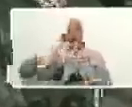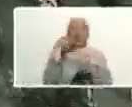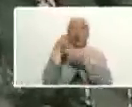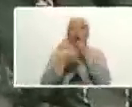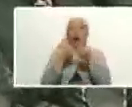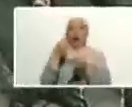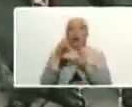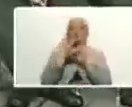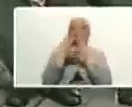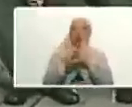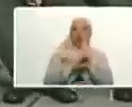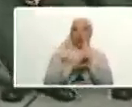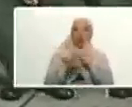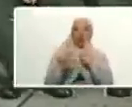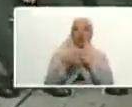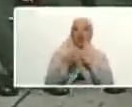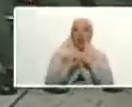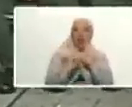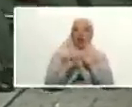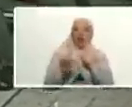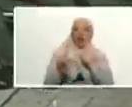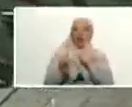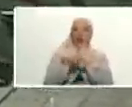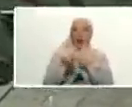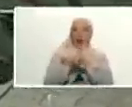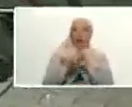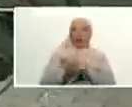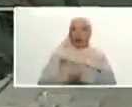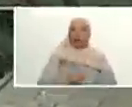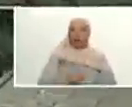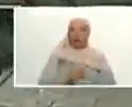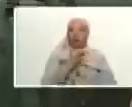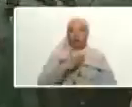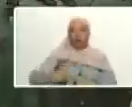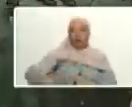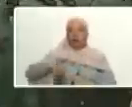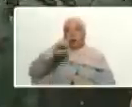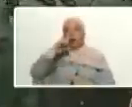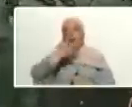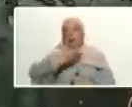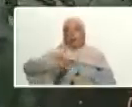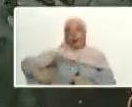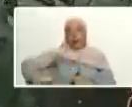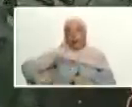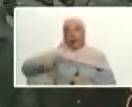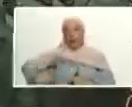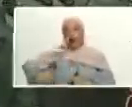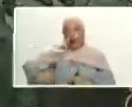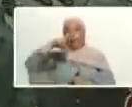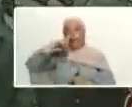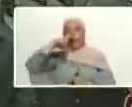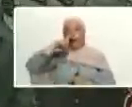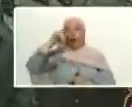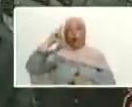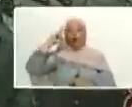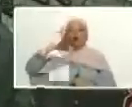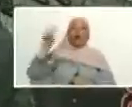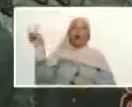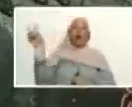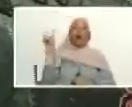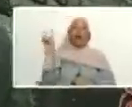la República Bolivariana de Venezuela. Precisaba. Ciudadano Nicolás Maduro Moros, presidente constitucional de la República Bolivariana de